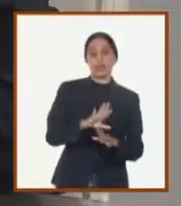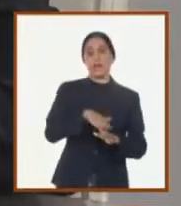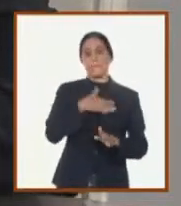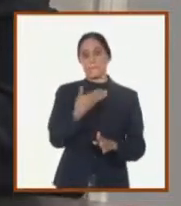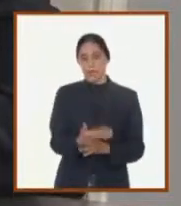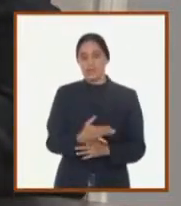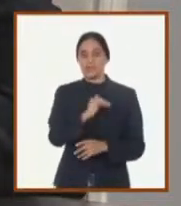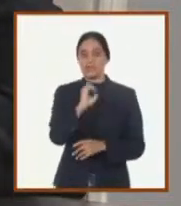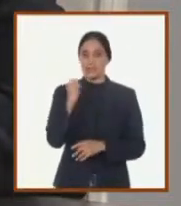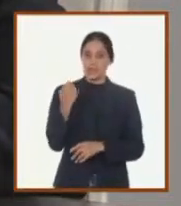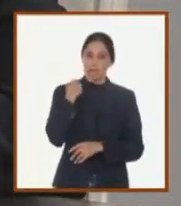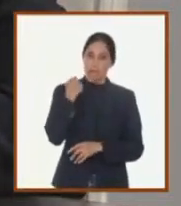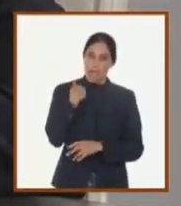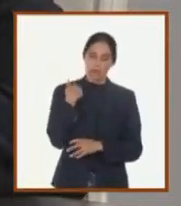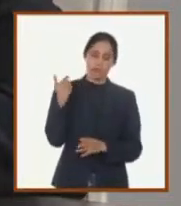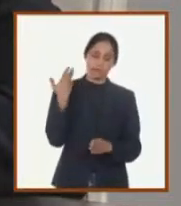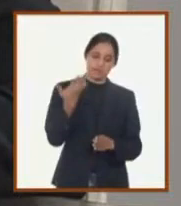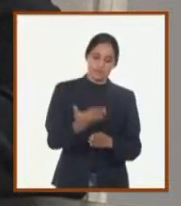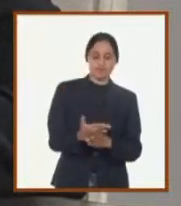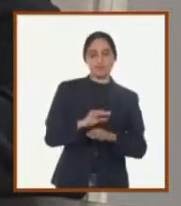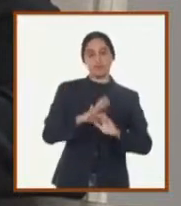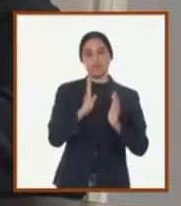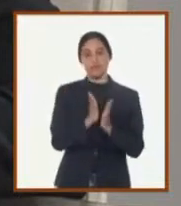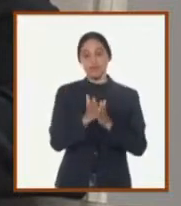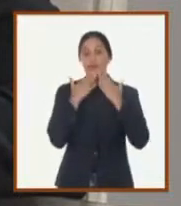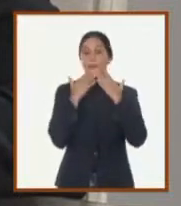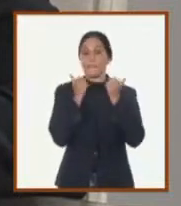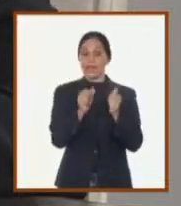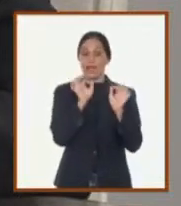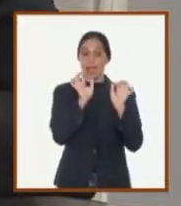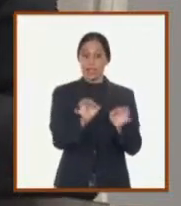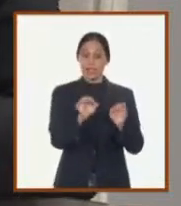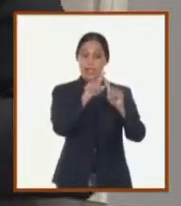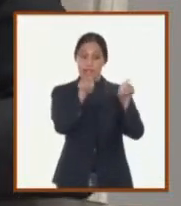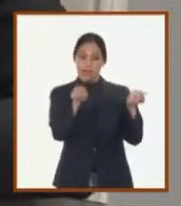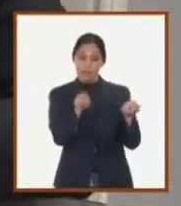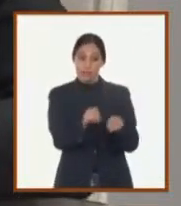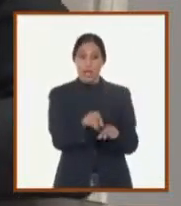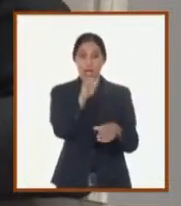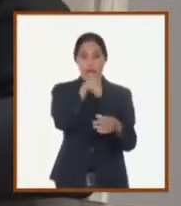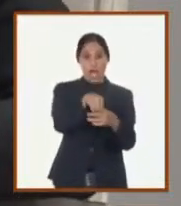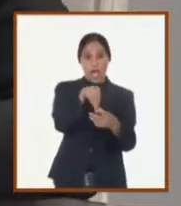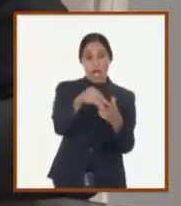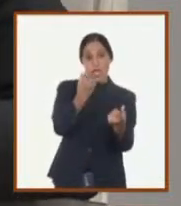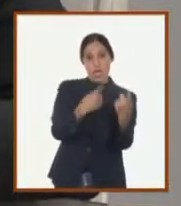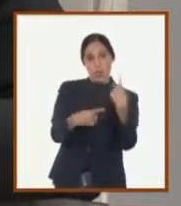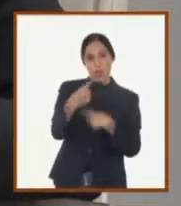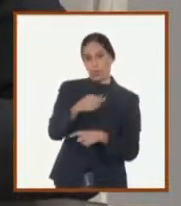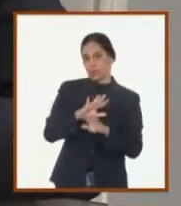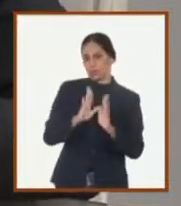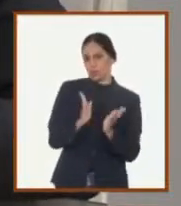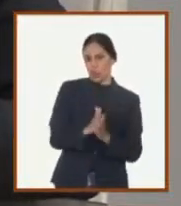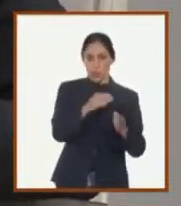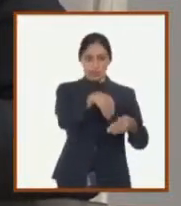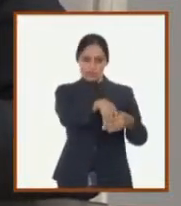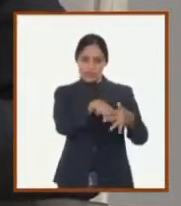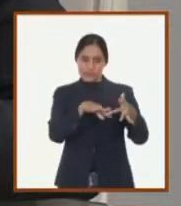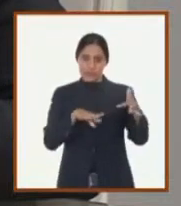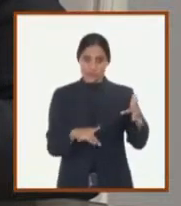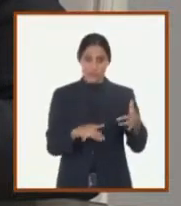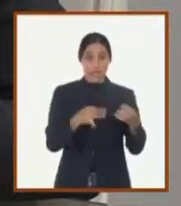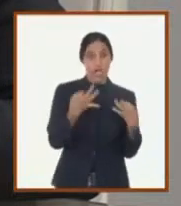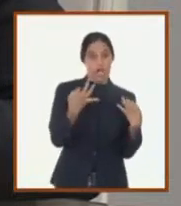Esa esa bóveda y Y a partir de ahí viene todo el trabajo archivístico en un primera